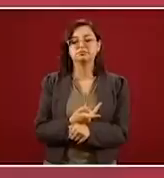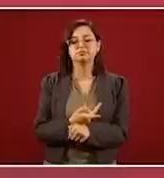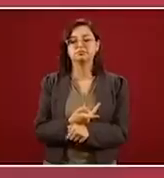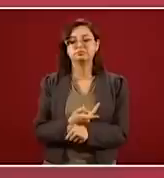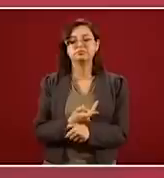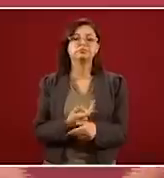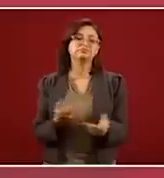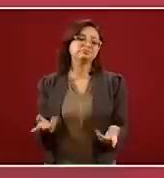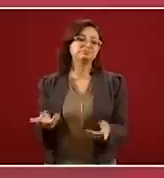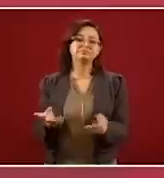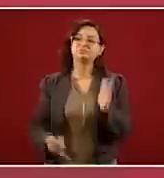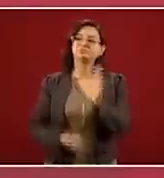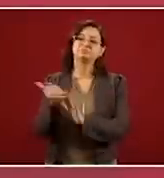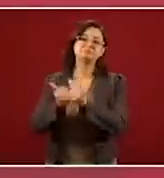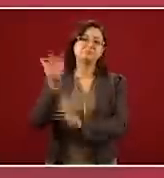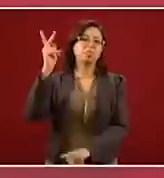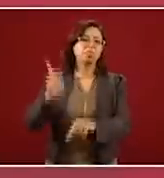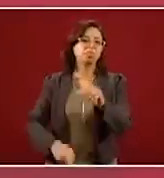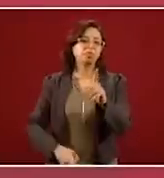quedó a medias